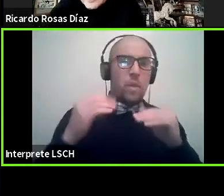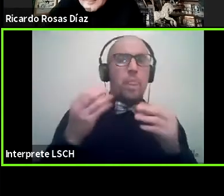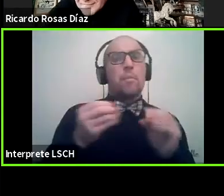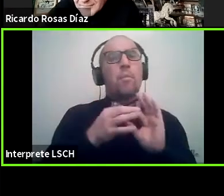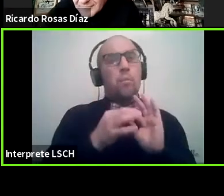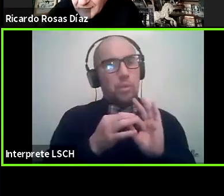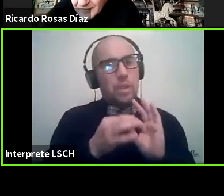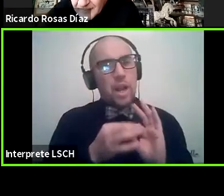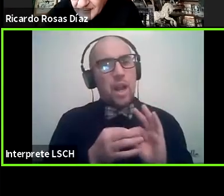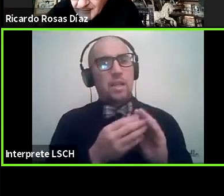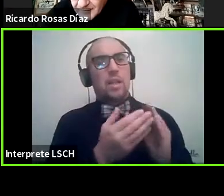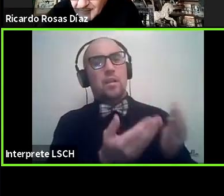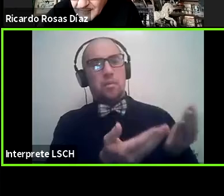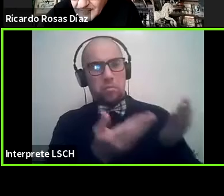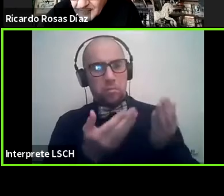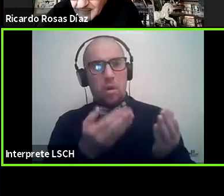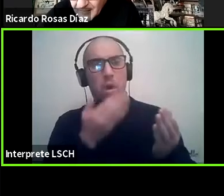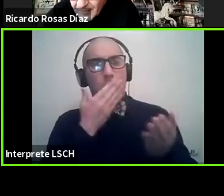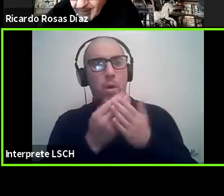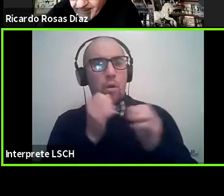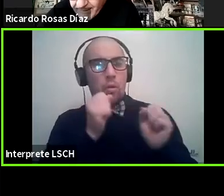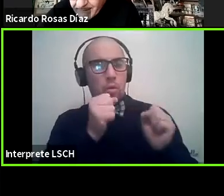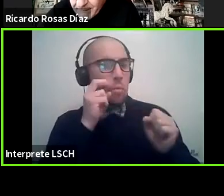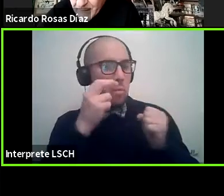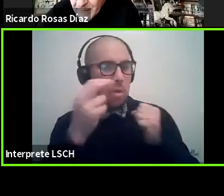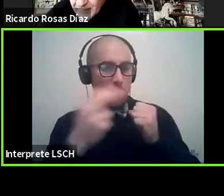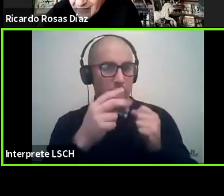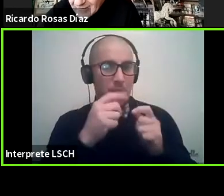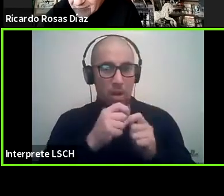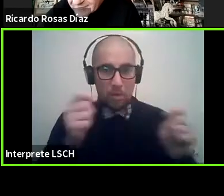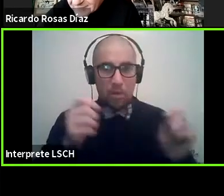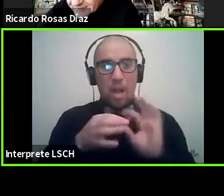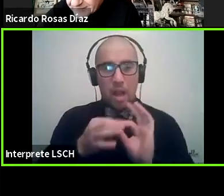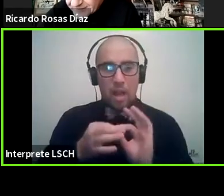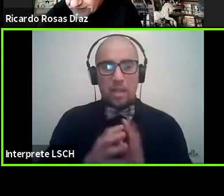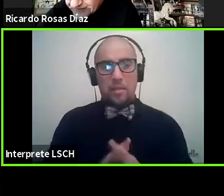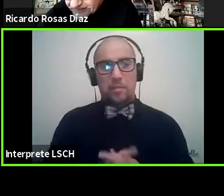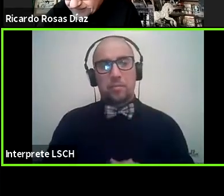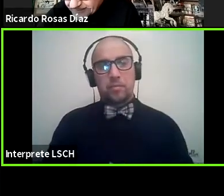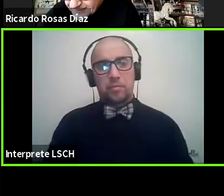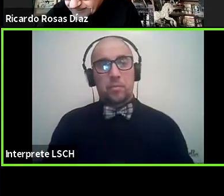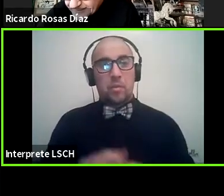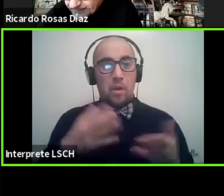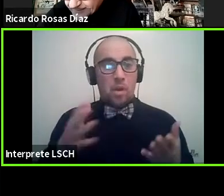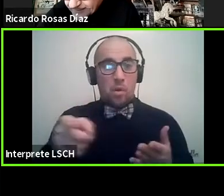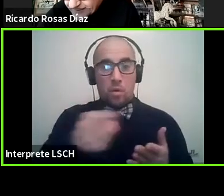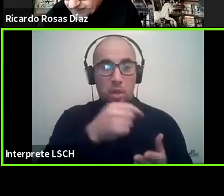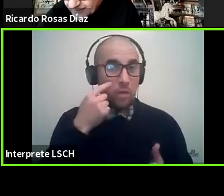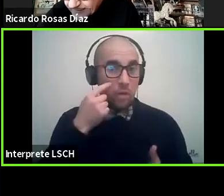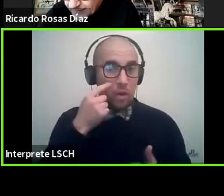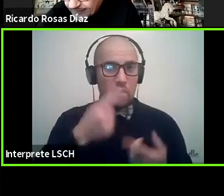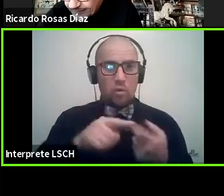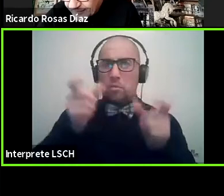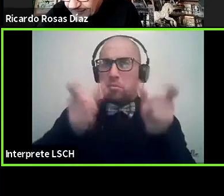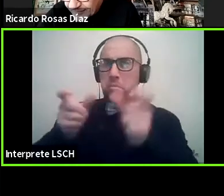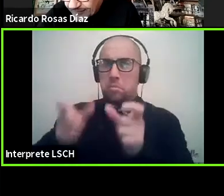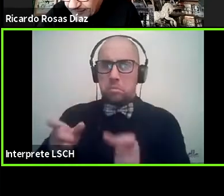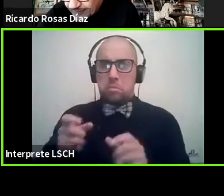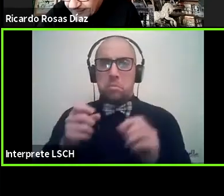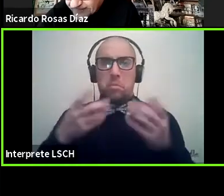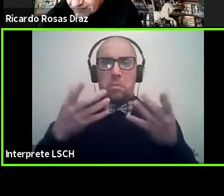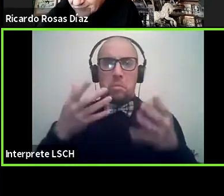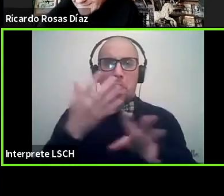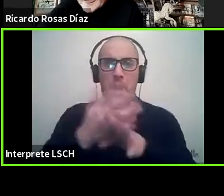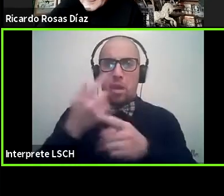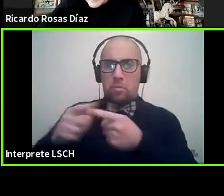Isabel, cuando puedas ver esta transmisión por tu salud, ¿ya? Bueno, como ustedes ven, somos varias personas en pantalla, van a ir